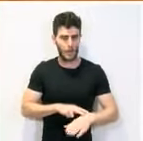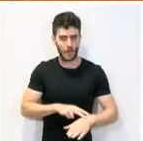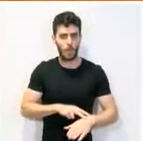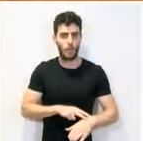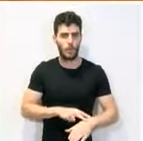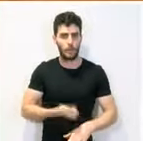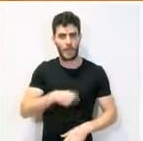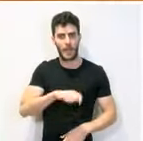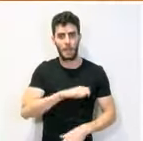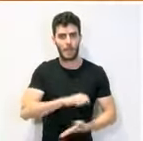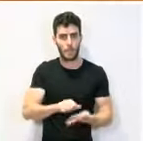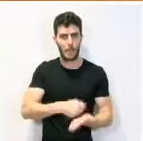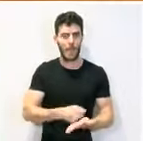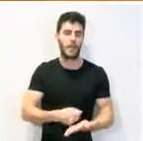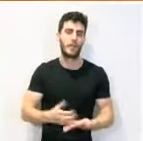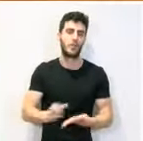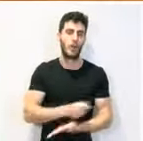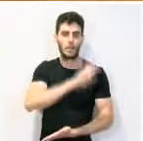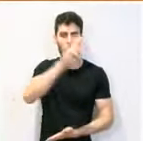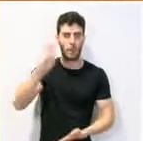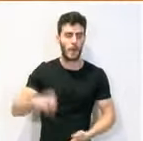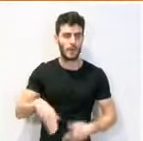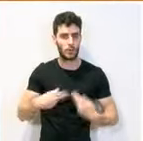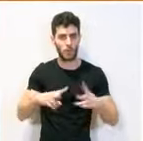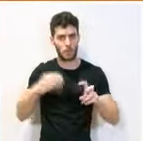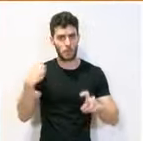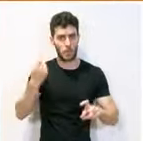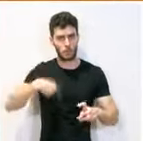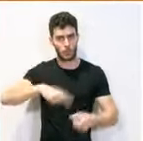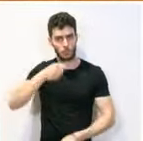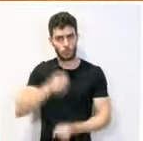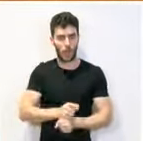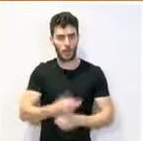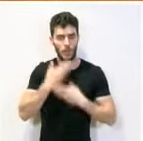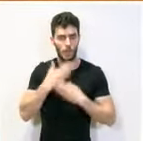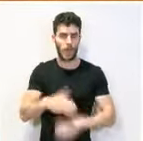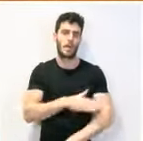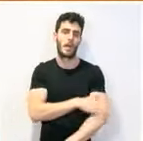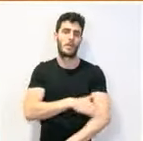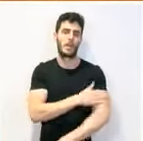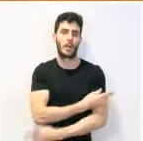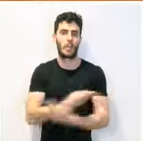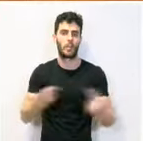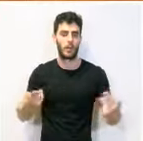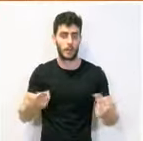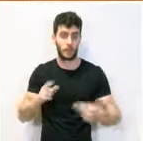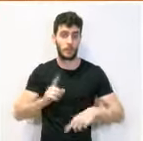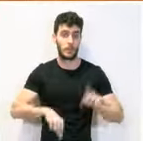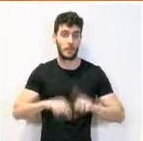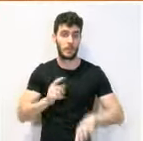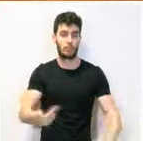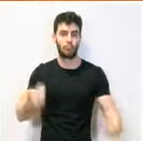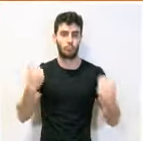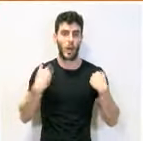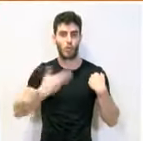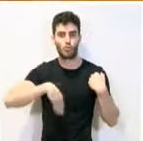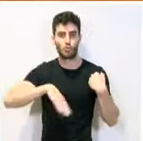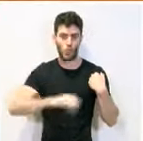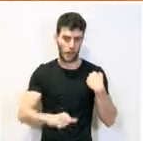la España vaciada. Y esto solo lo podemos imponer desde las administraciones públicas en la medida en que desde la